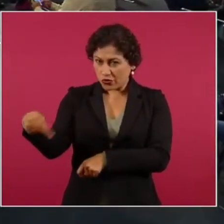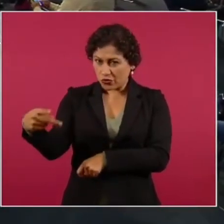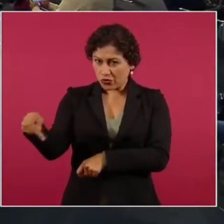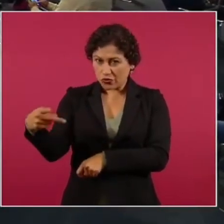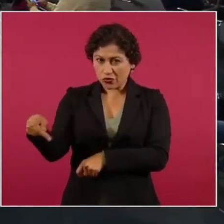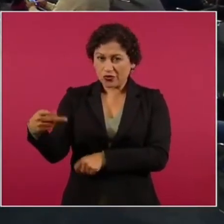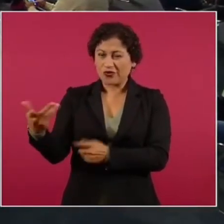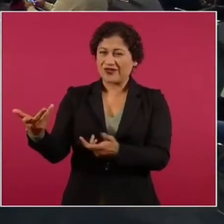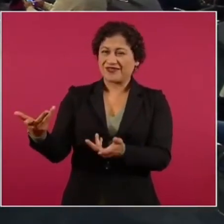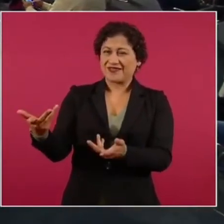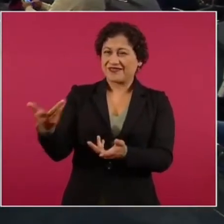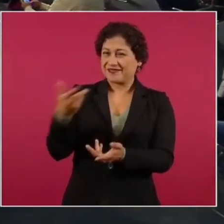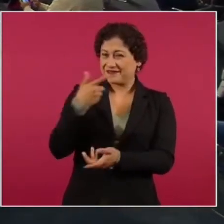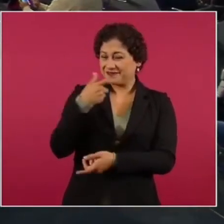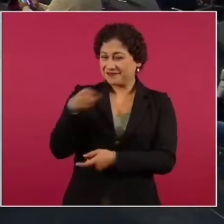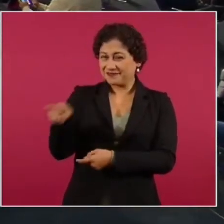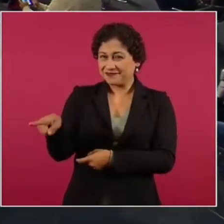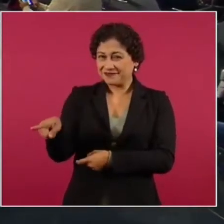estado.